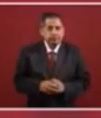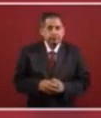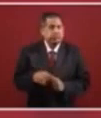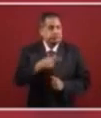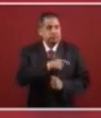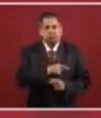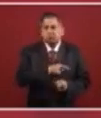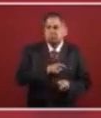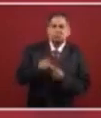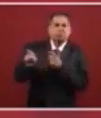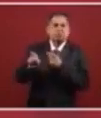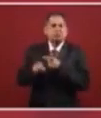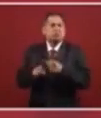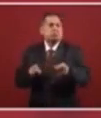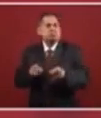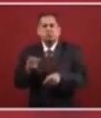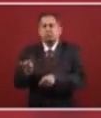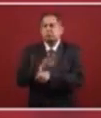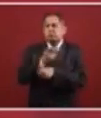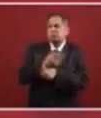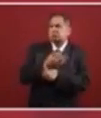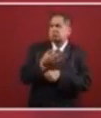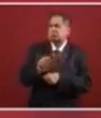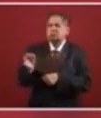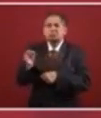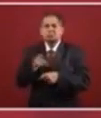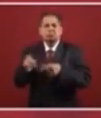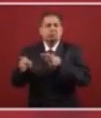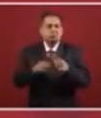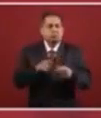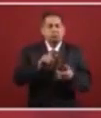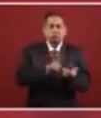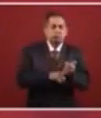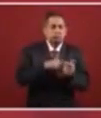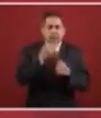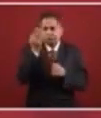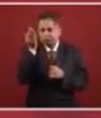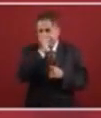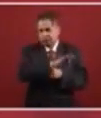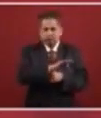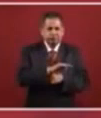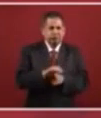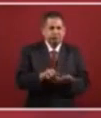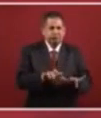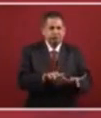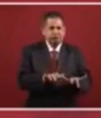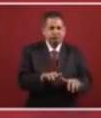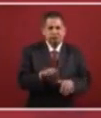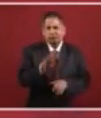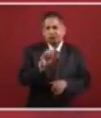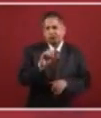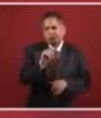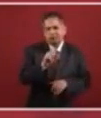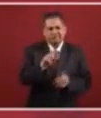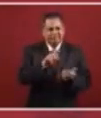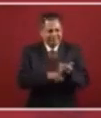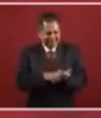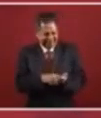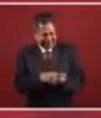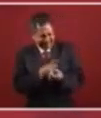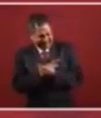insultan y utilizan robots cosa que es inmoral